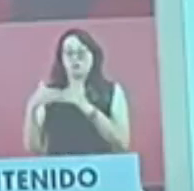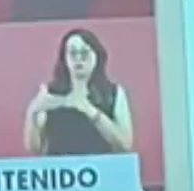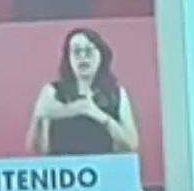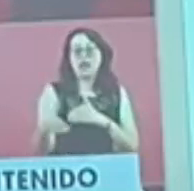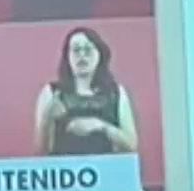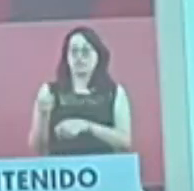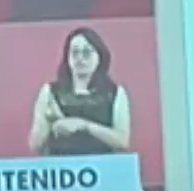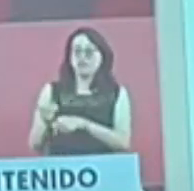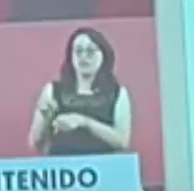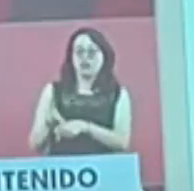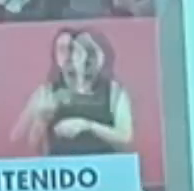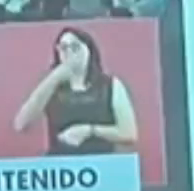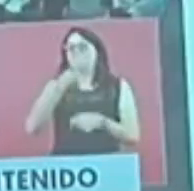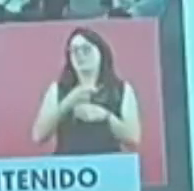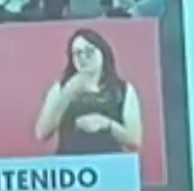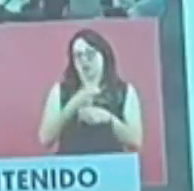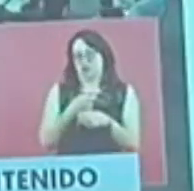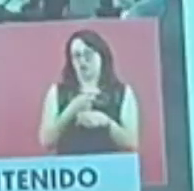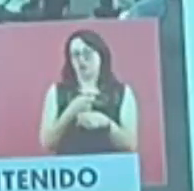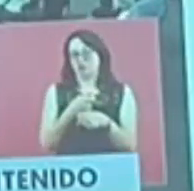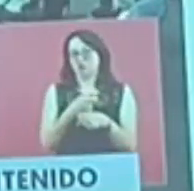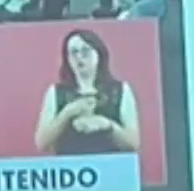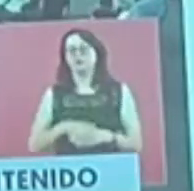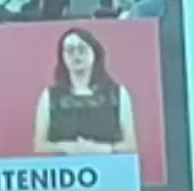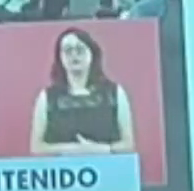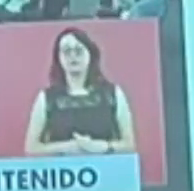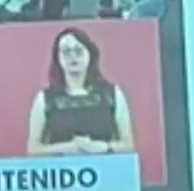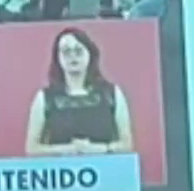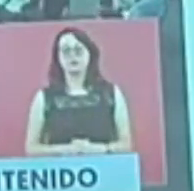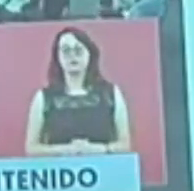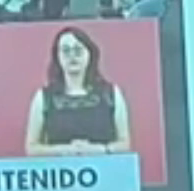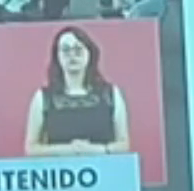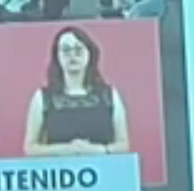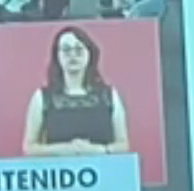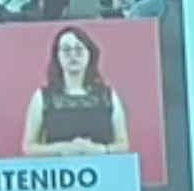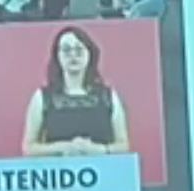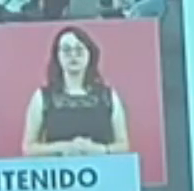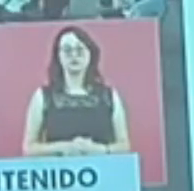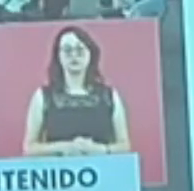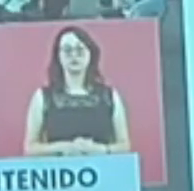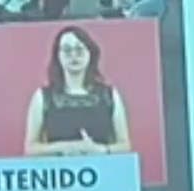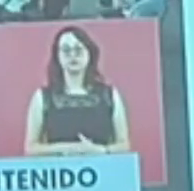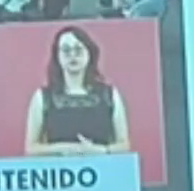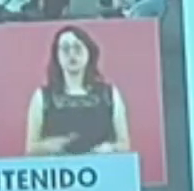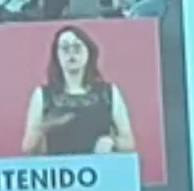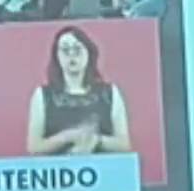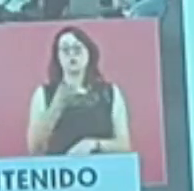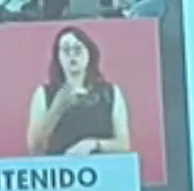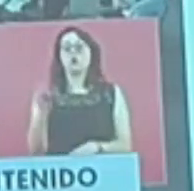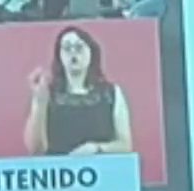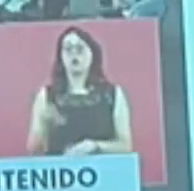los libros de texto, si vamos a hablar de la Revolución Cubana, si vamos